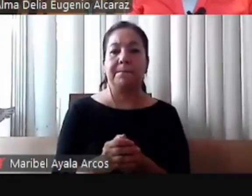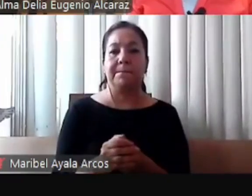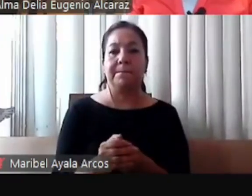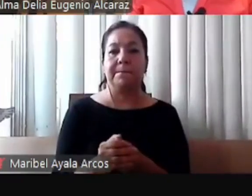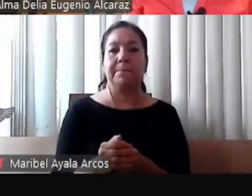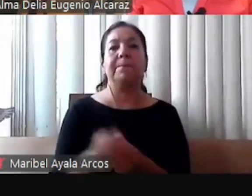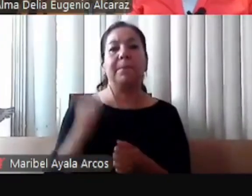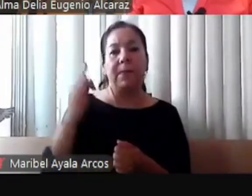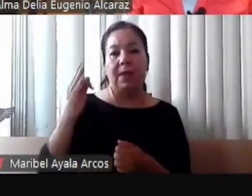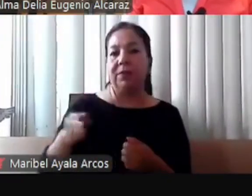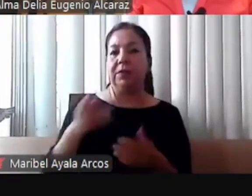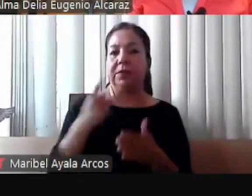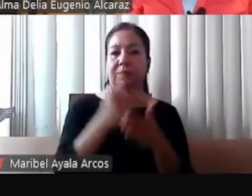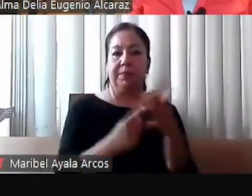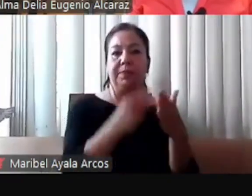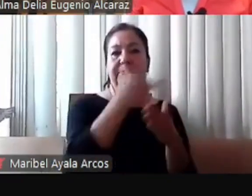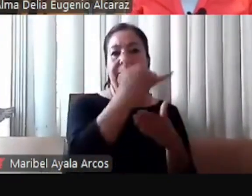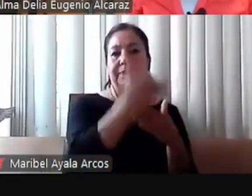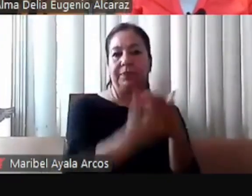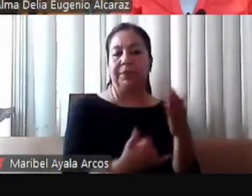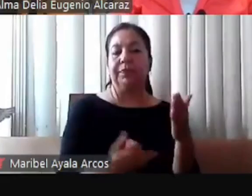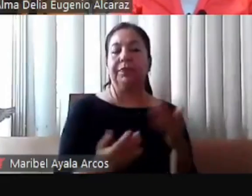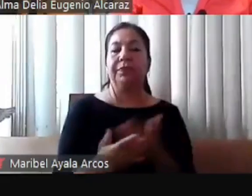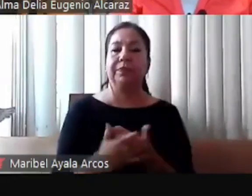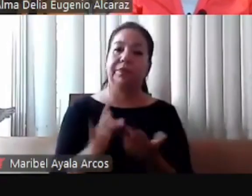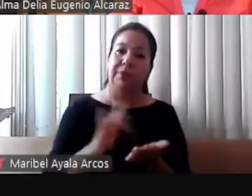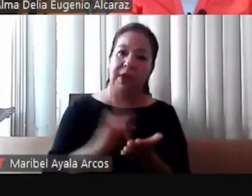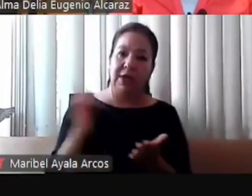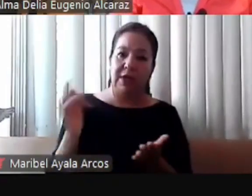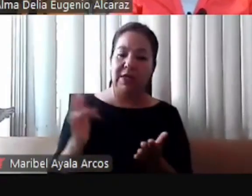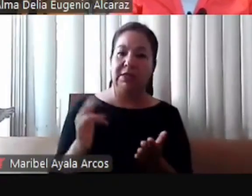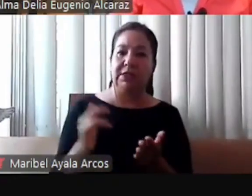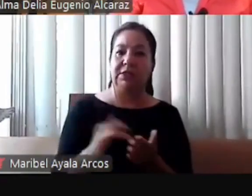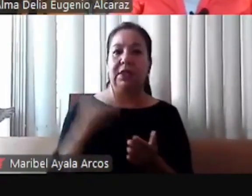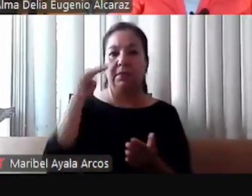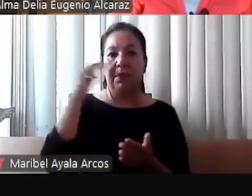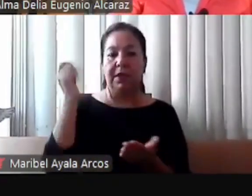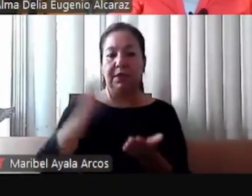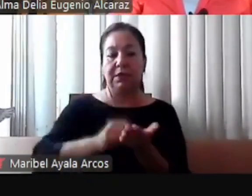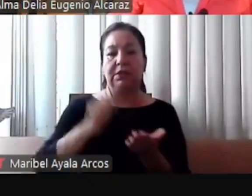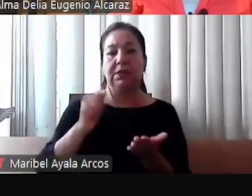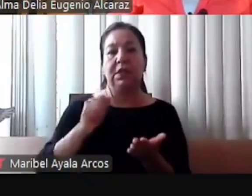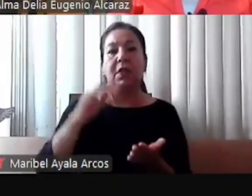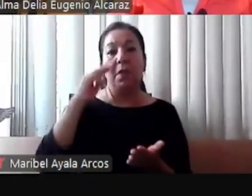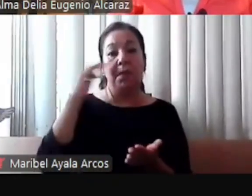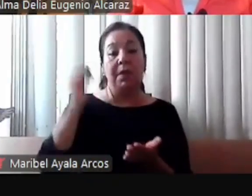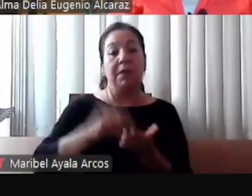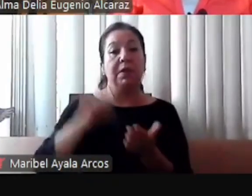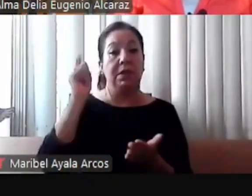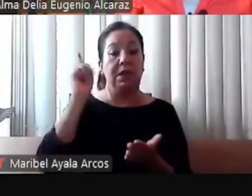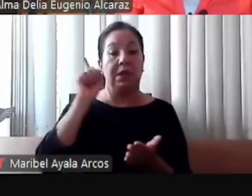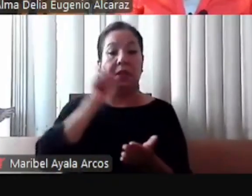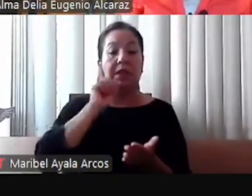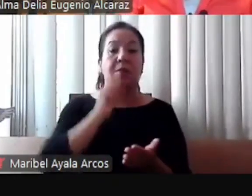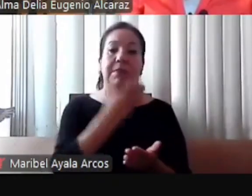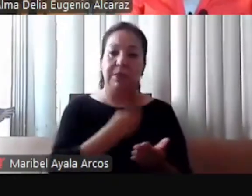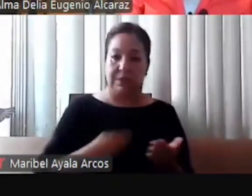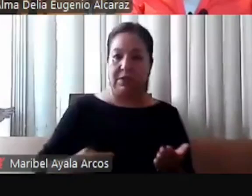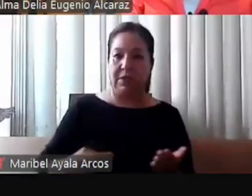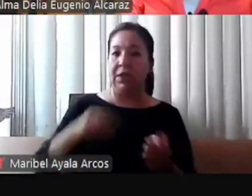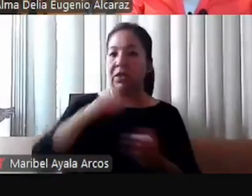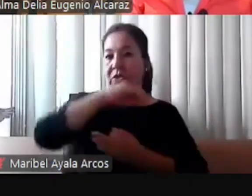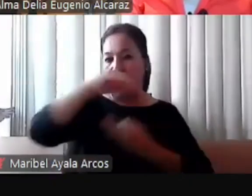A favor del proyecto. Gracias, magistrada, magistrada presidenta, magistrada, magistrado. El proyecto de resolución fue aprobado